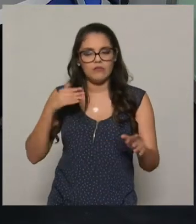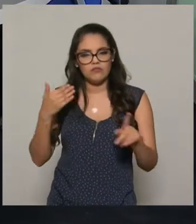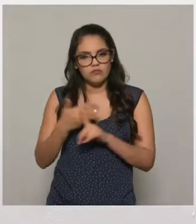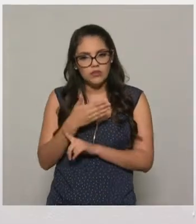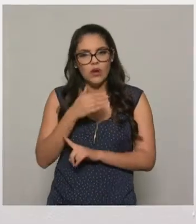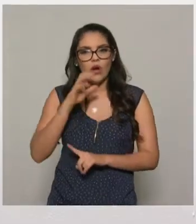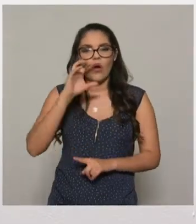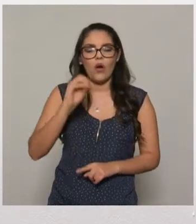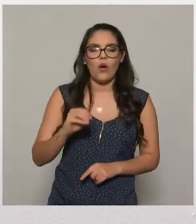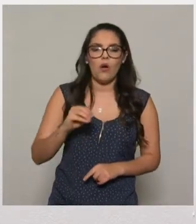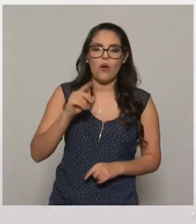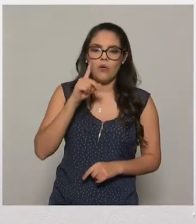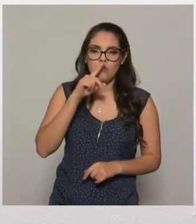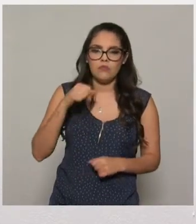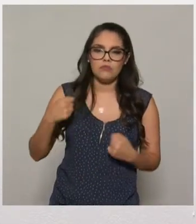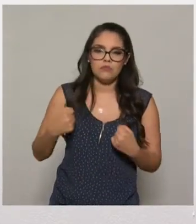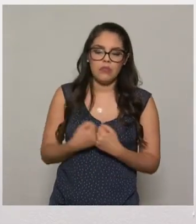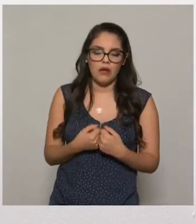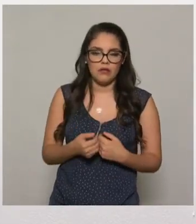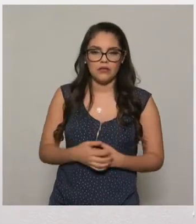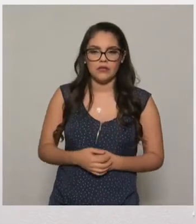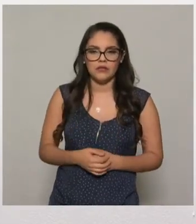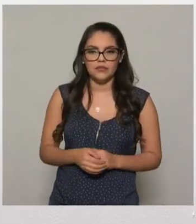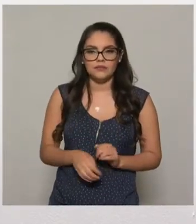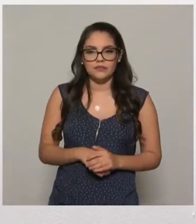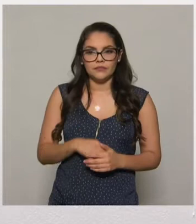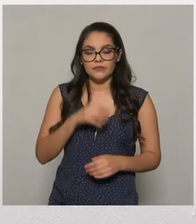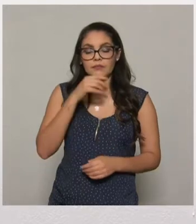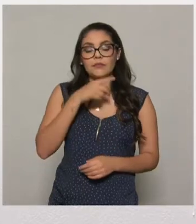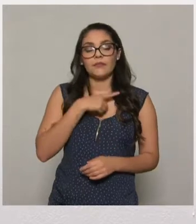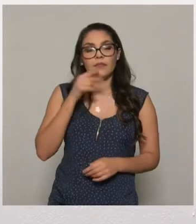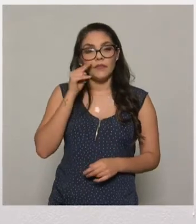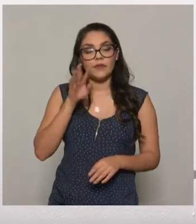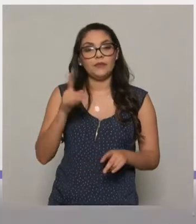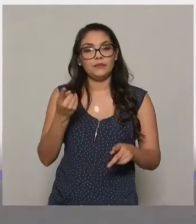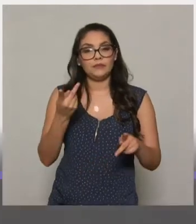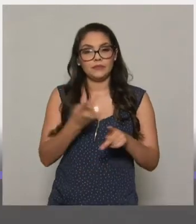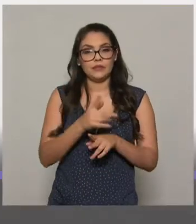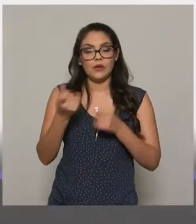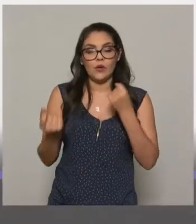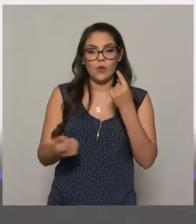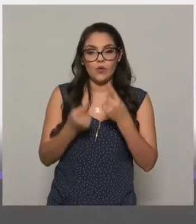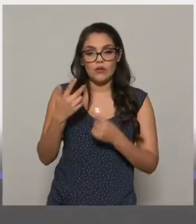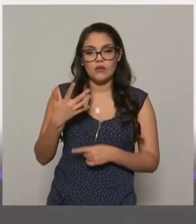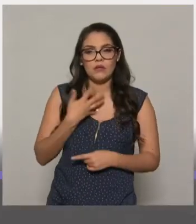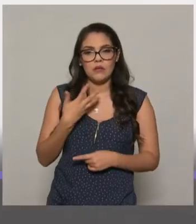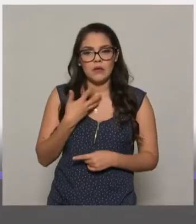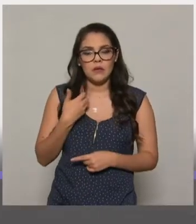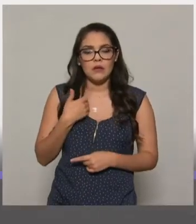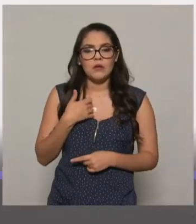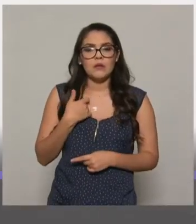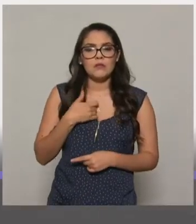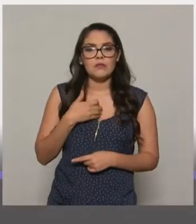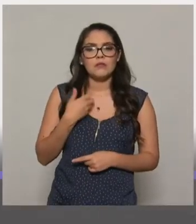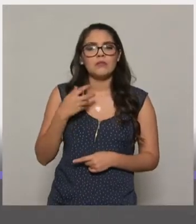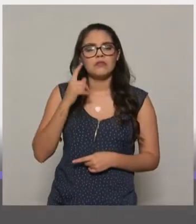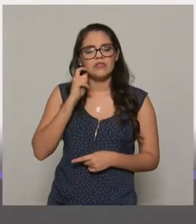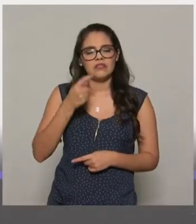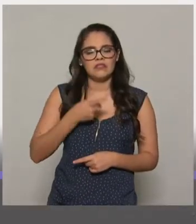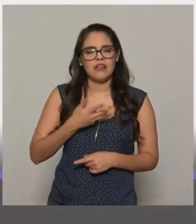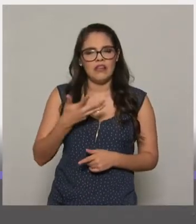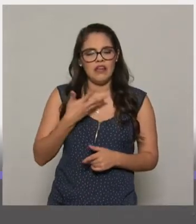Aquí realmente tenemos que ver pues, la cuestión del momento del accidente, ¿no? Digo, hay pacientes que en algún momento nosotros tenemos que hacer un triage, que es decir,